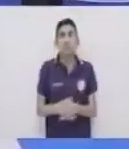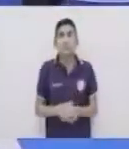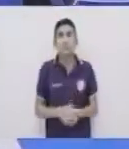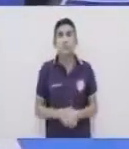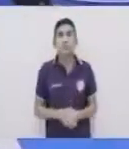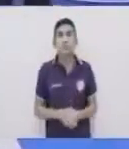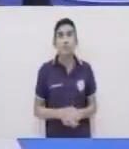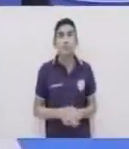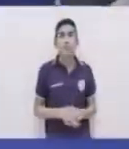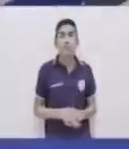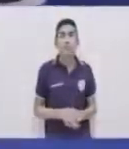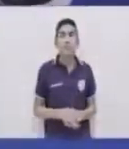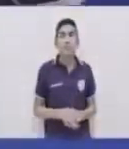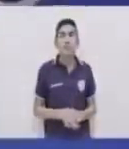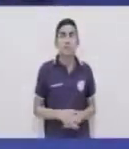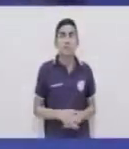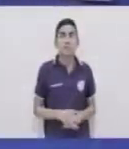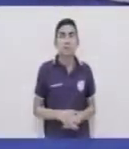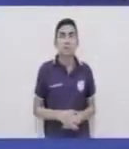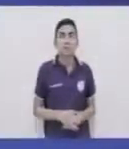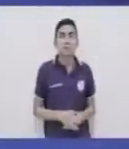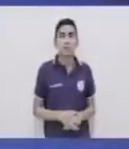Voy sobre la punta de los pies.